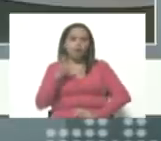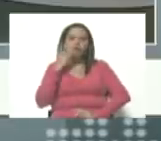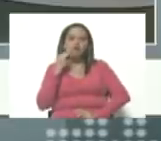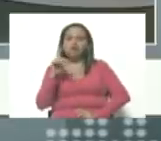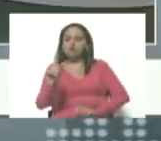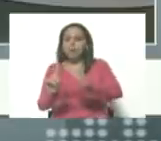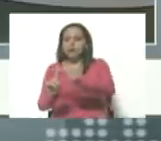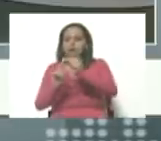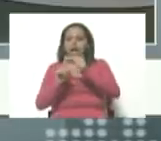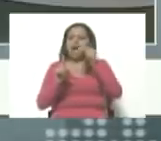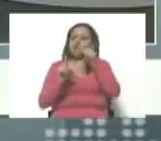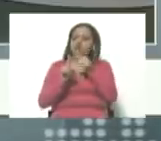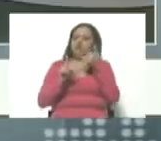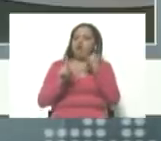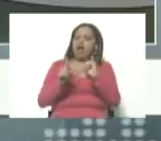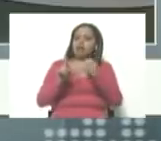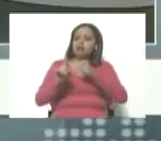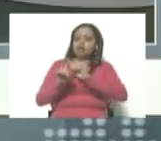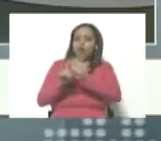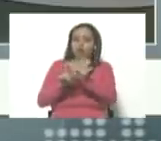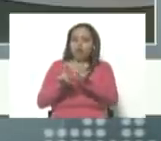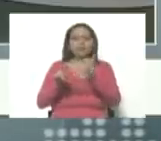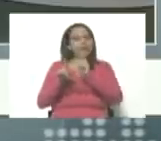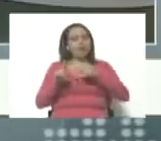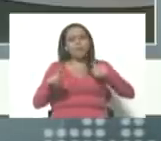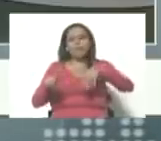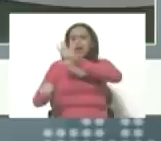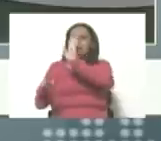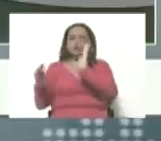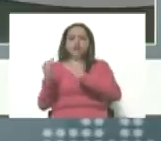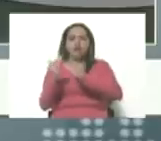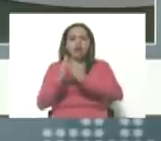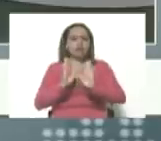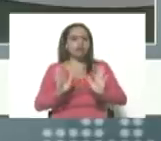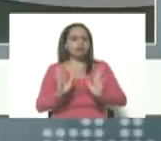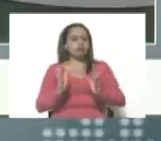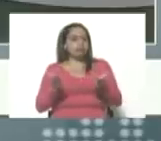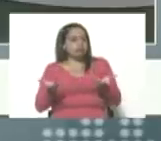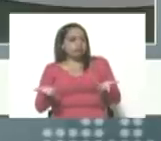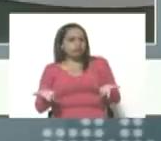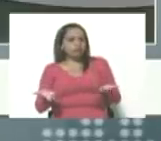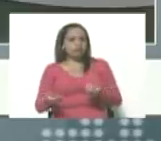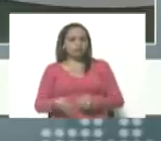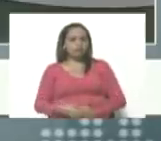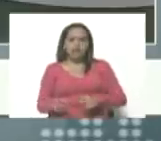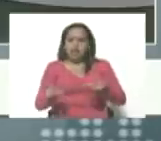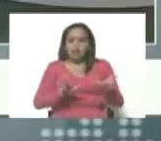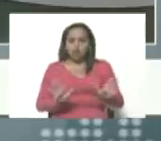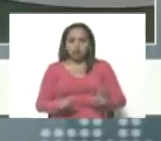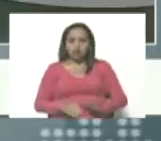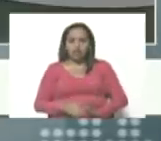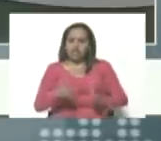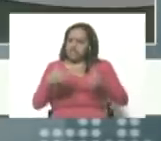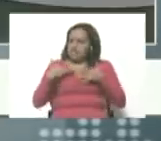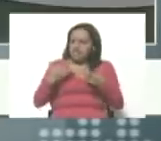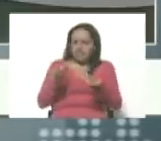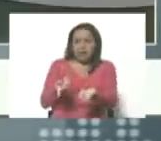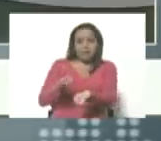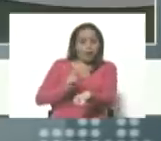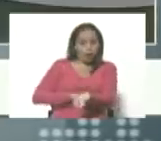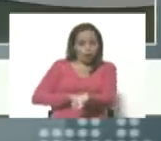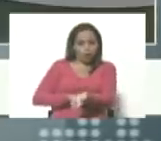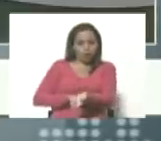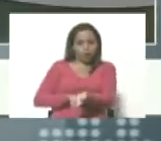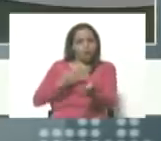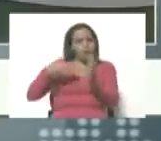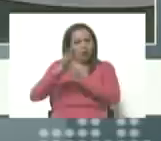diagnostican positivo. Ya, váyase para su casa. Y listo. Si se siente muy grave,